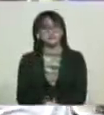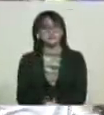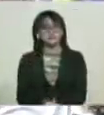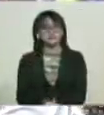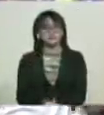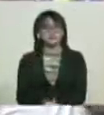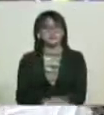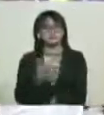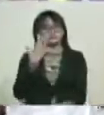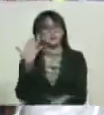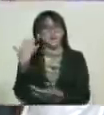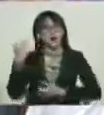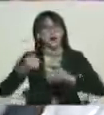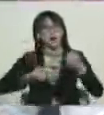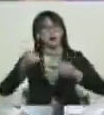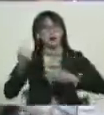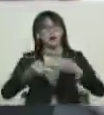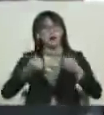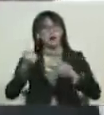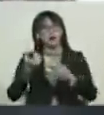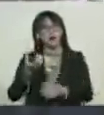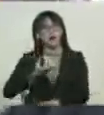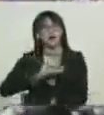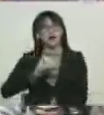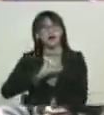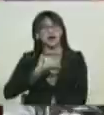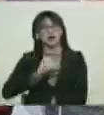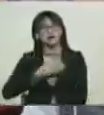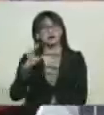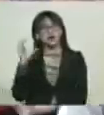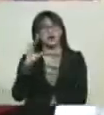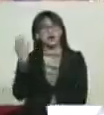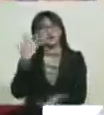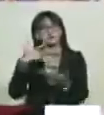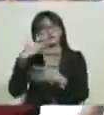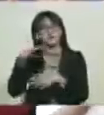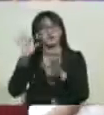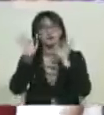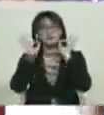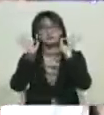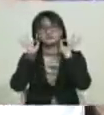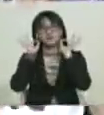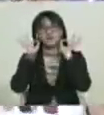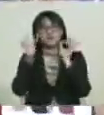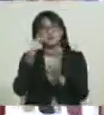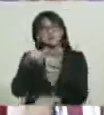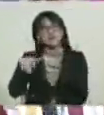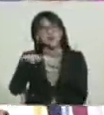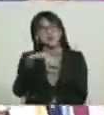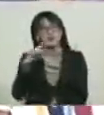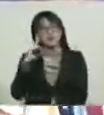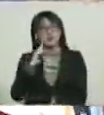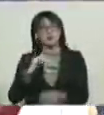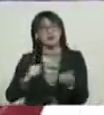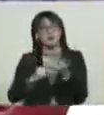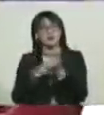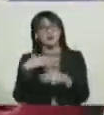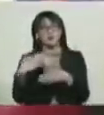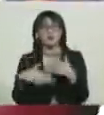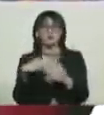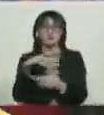el carro donde se encuentra la alcaldesa de Caracas, el pueblo bolivariano, el pueblo que apoya el